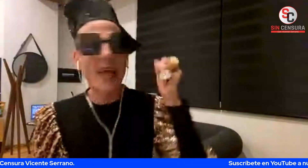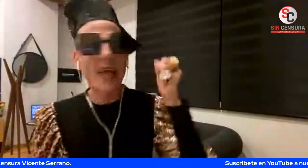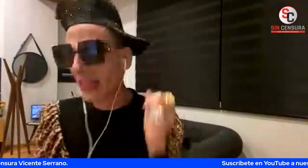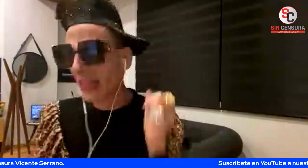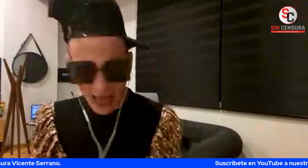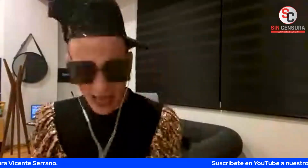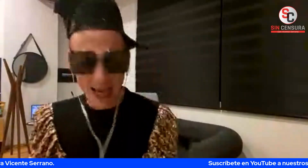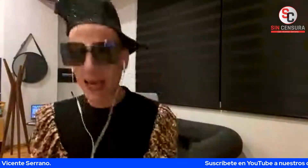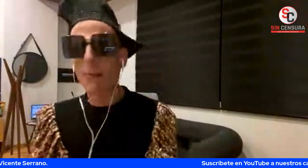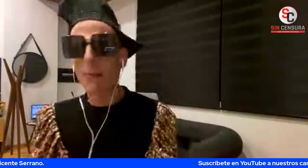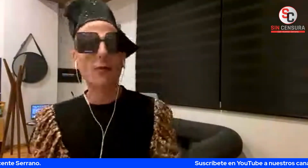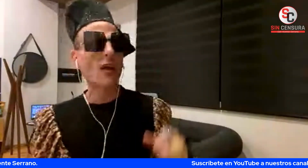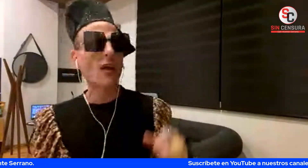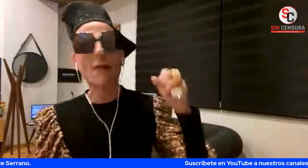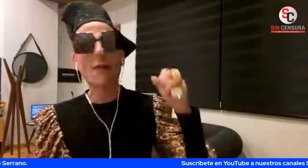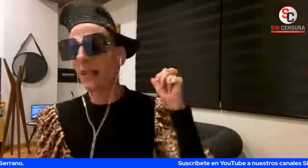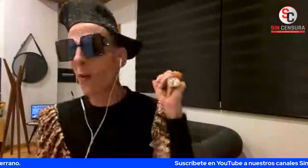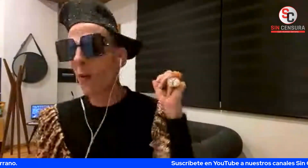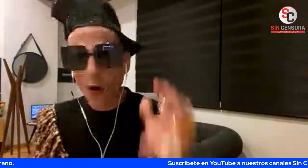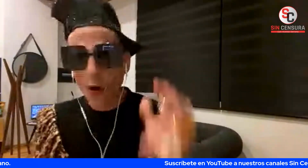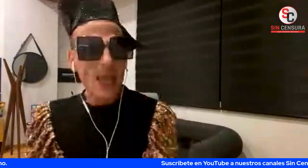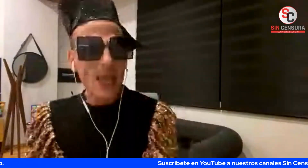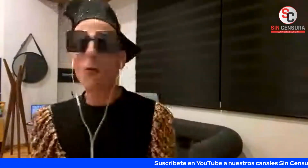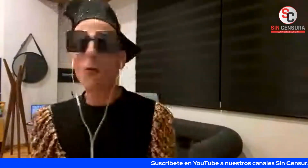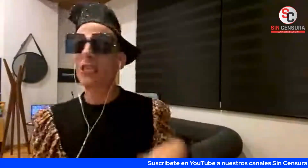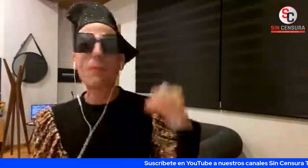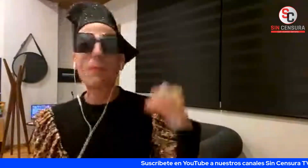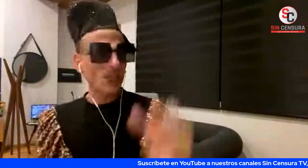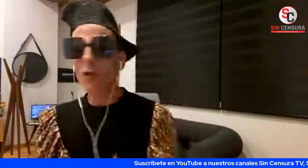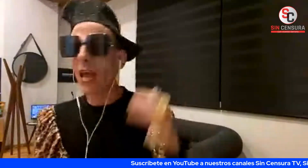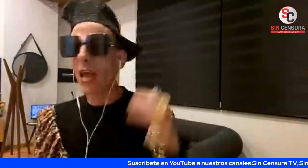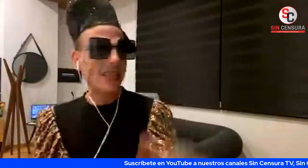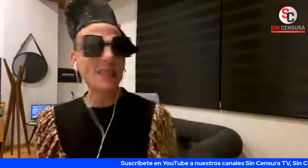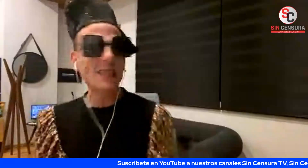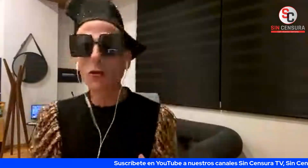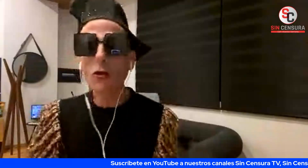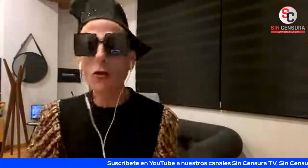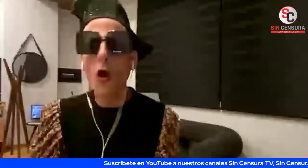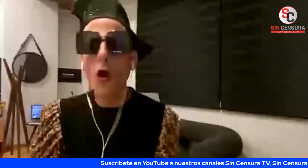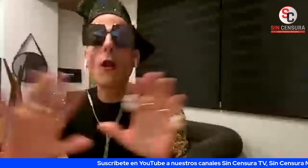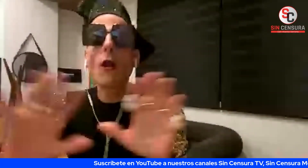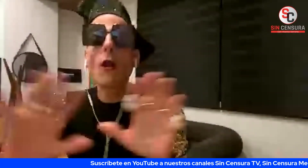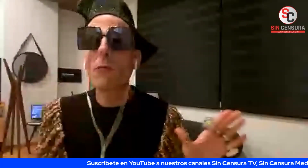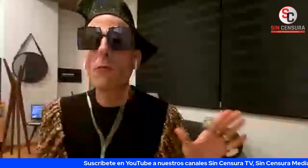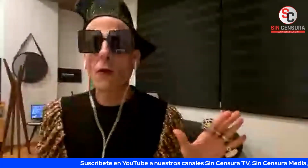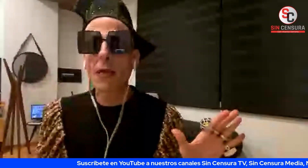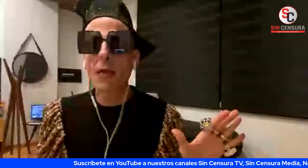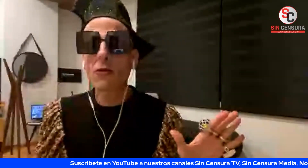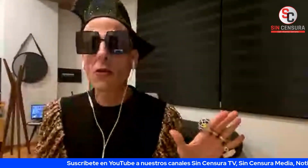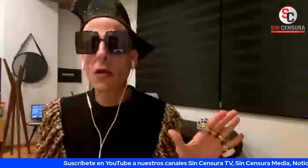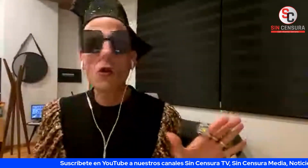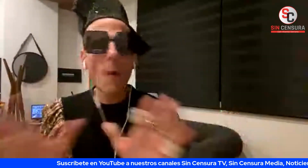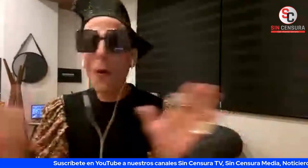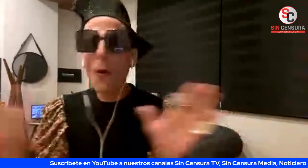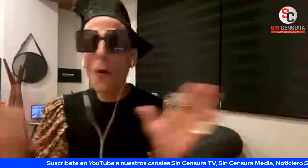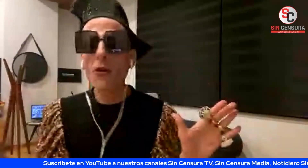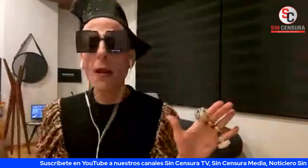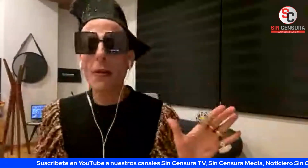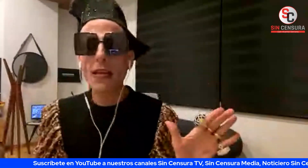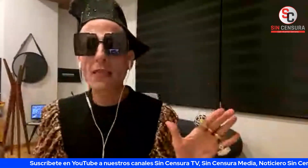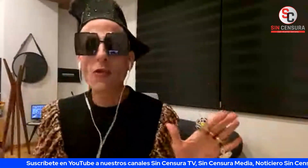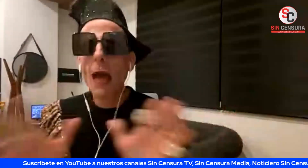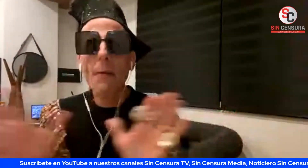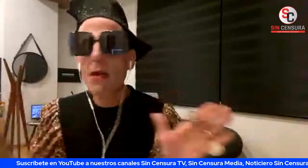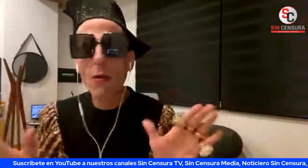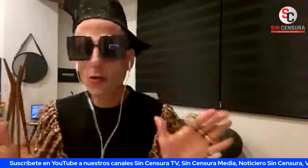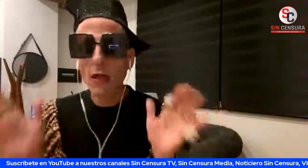y de la Cámara de Diputados en el 24, y municipios, y esto, y alcaldías, y el otro, que no podemos estar dormidos. No podemos